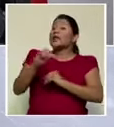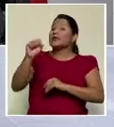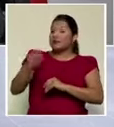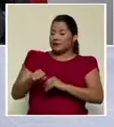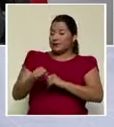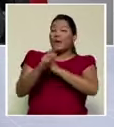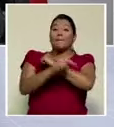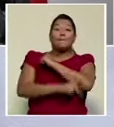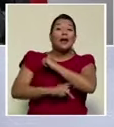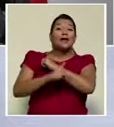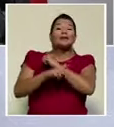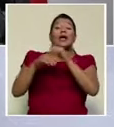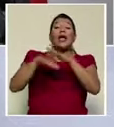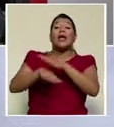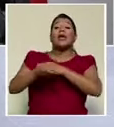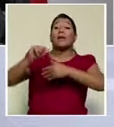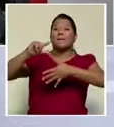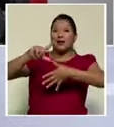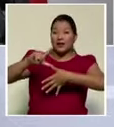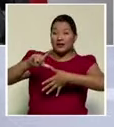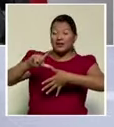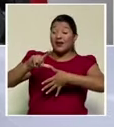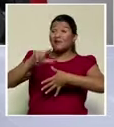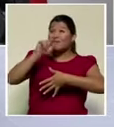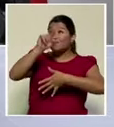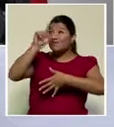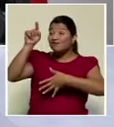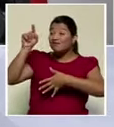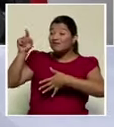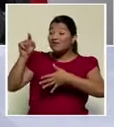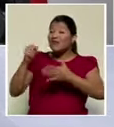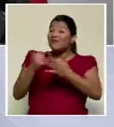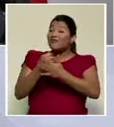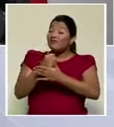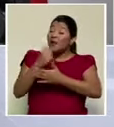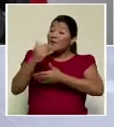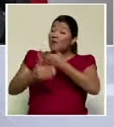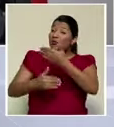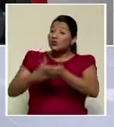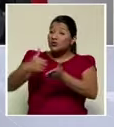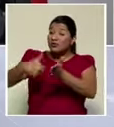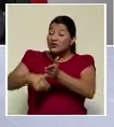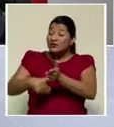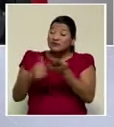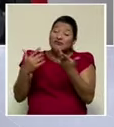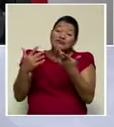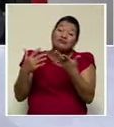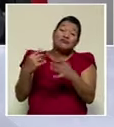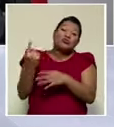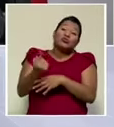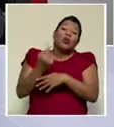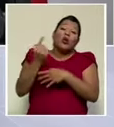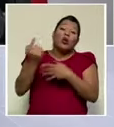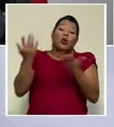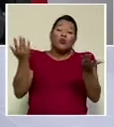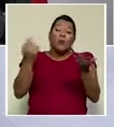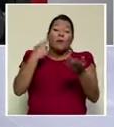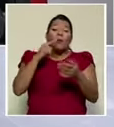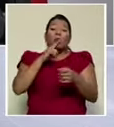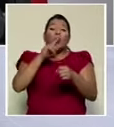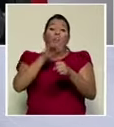América Latina en donde lamentablemente las elecciones son solo ya una fachada tenue